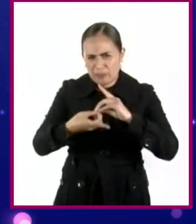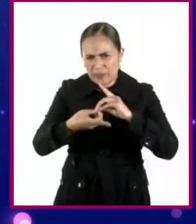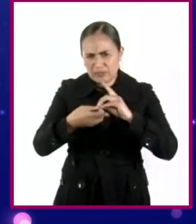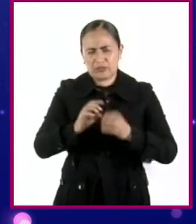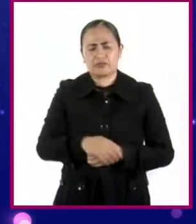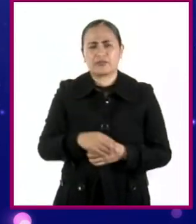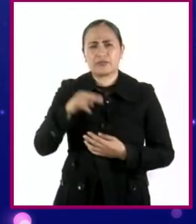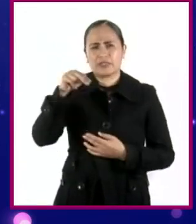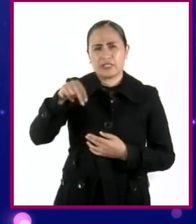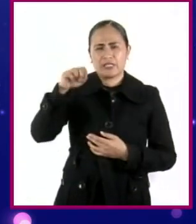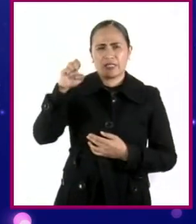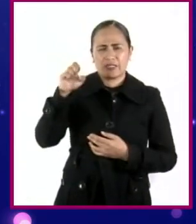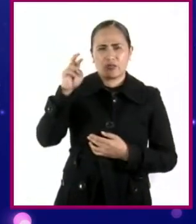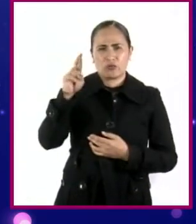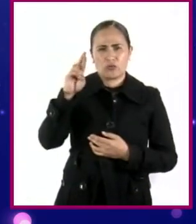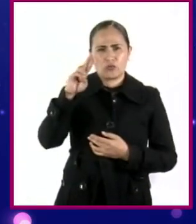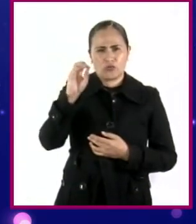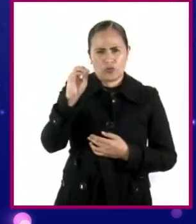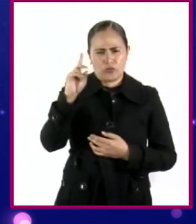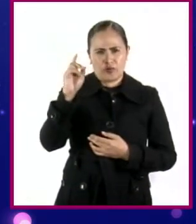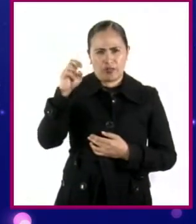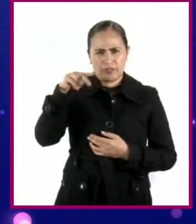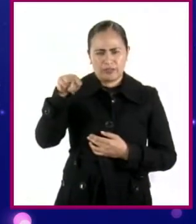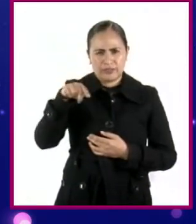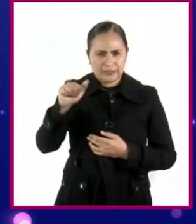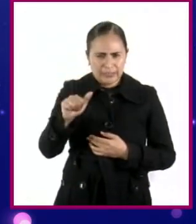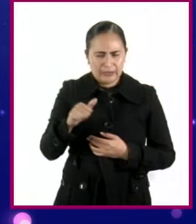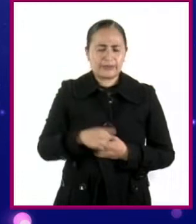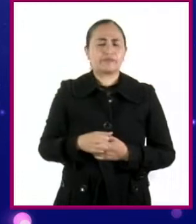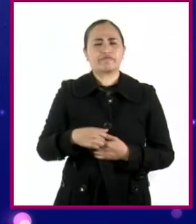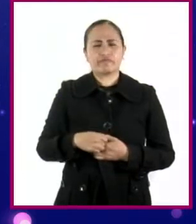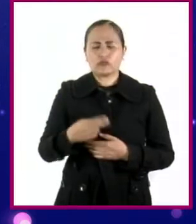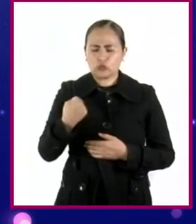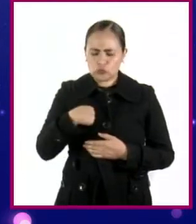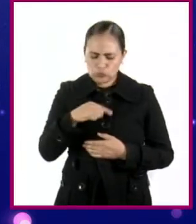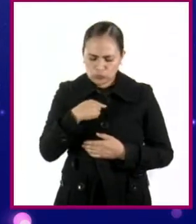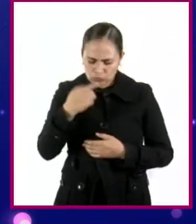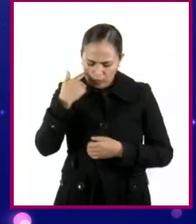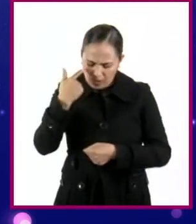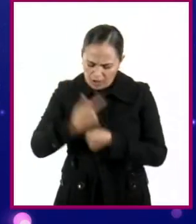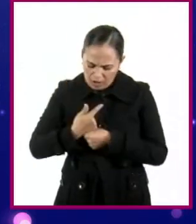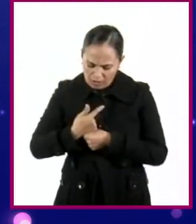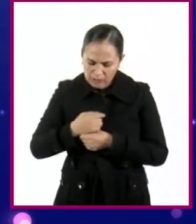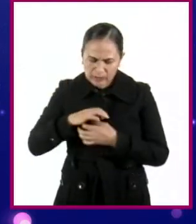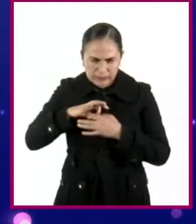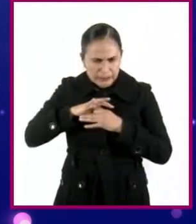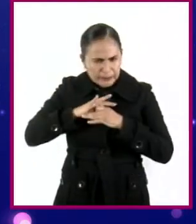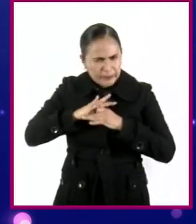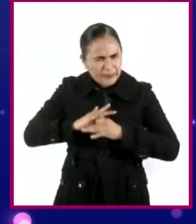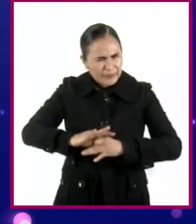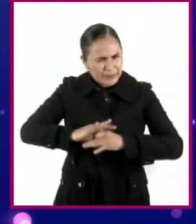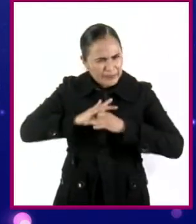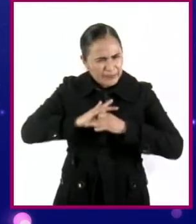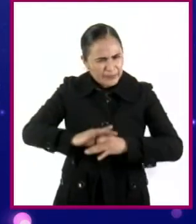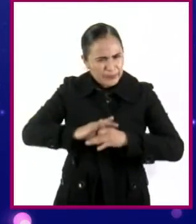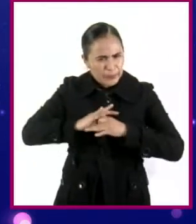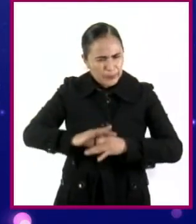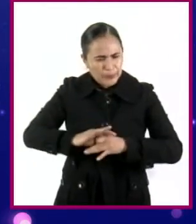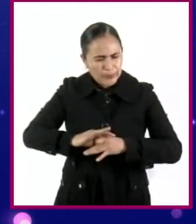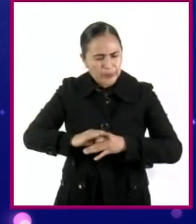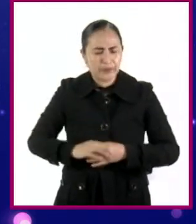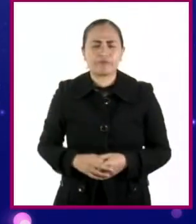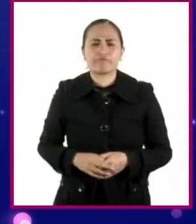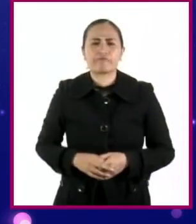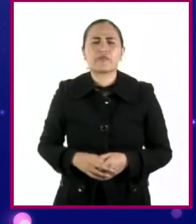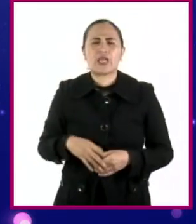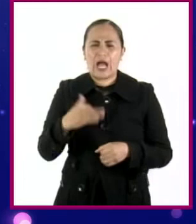neurodanza nos acerca amablemente a nosotros mismos para poder mediar